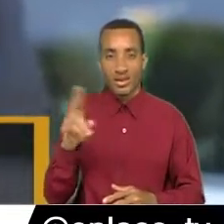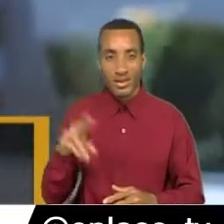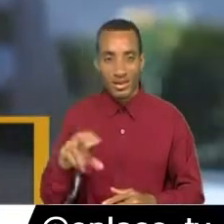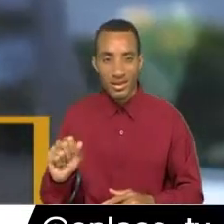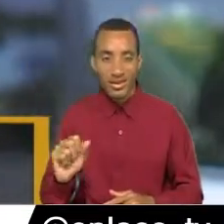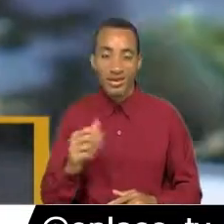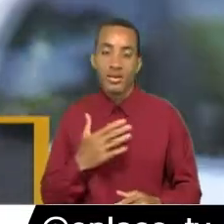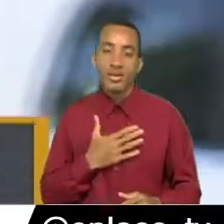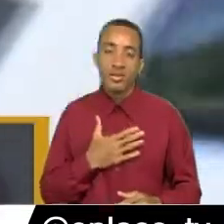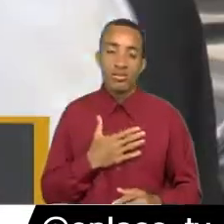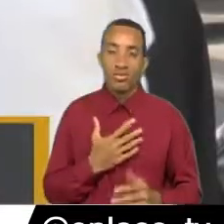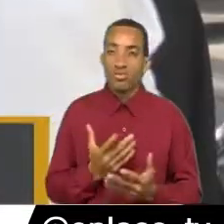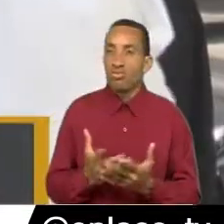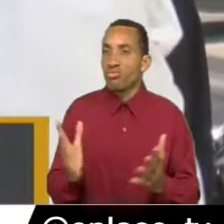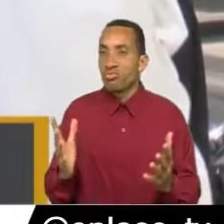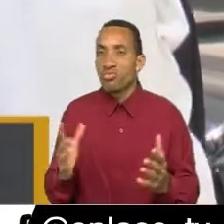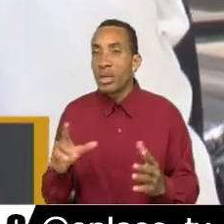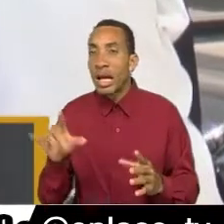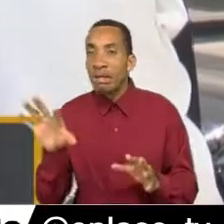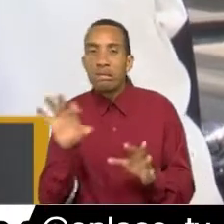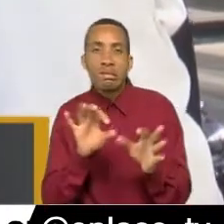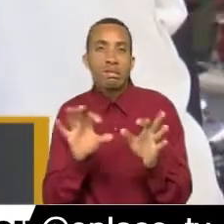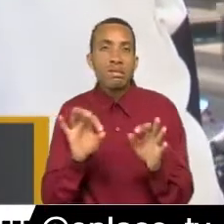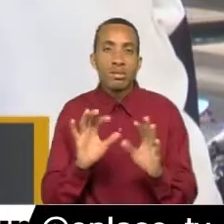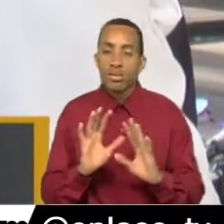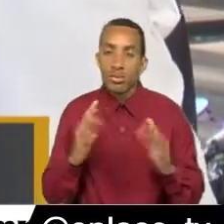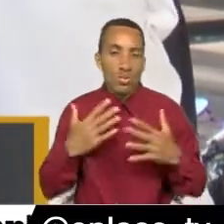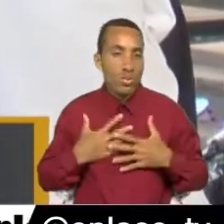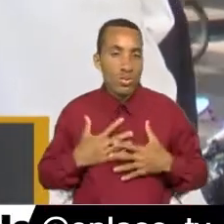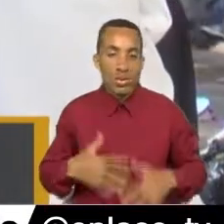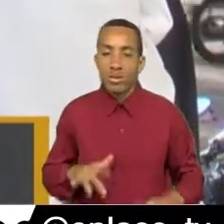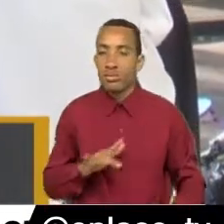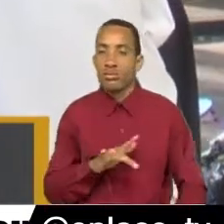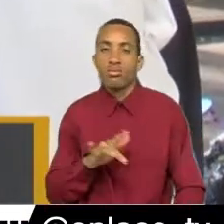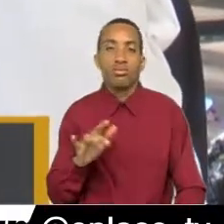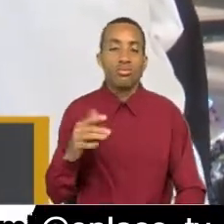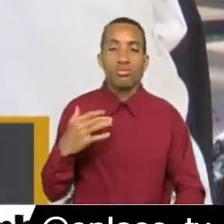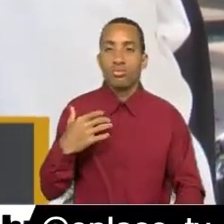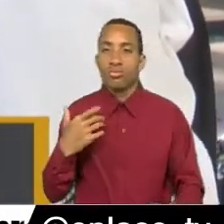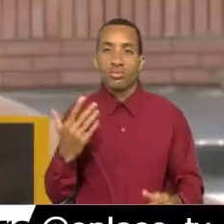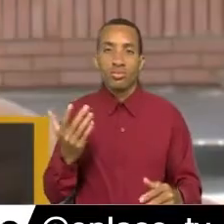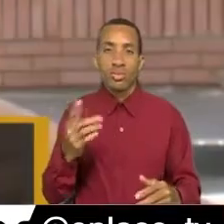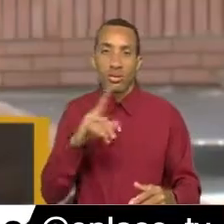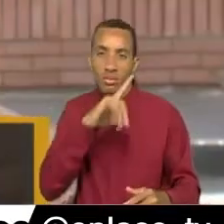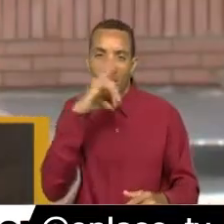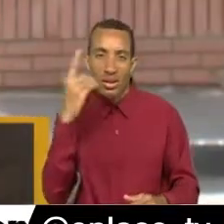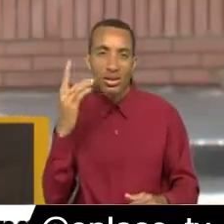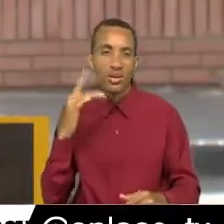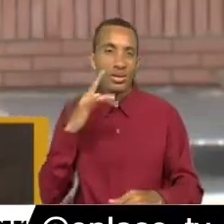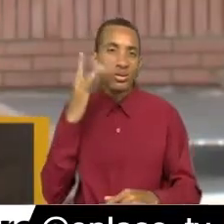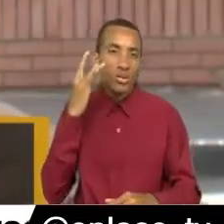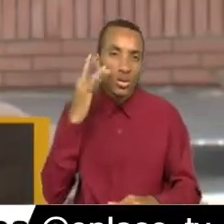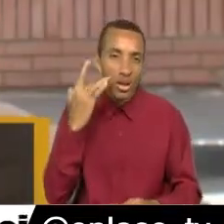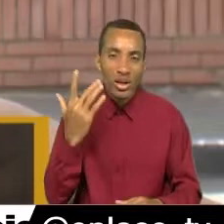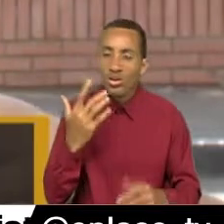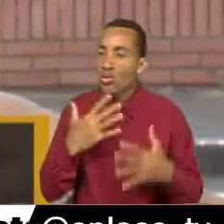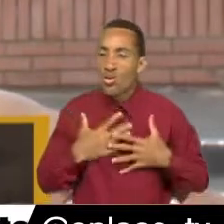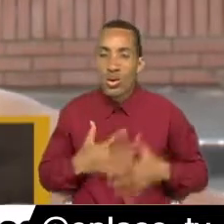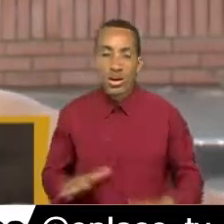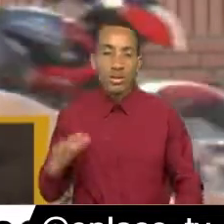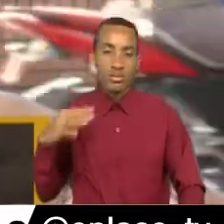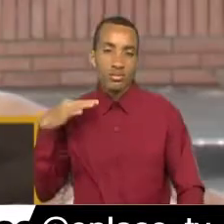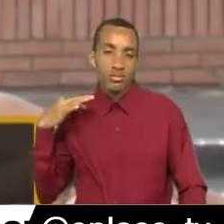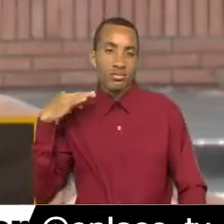exclusión en ningún sentido, ya que participarán modelos de todas las etnias y de diferentes tallas. Modelos gorditas, talla grande,